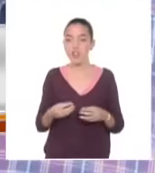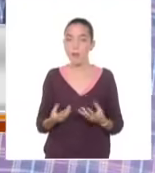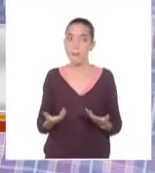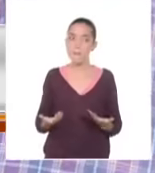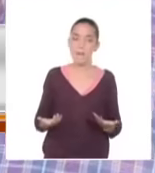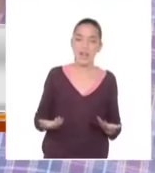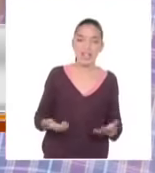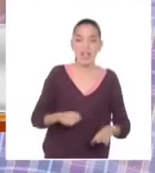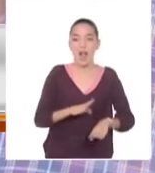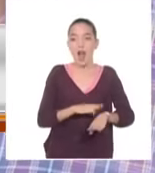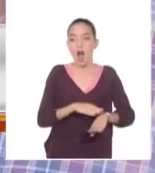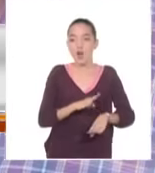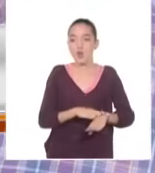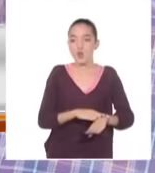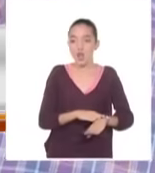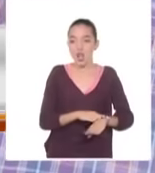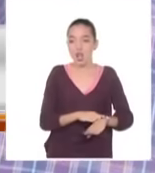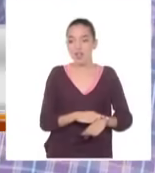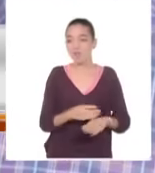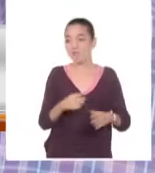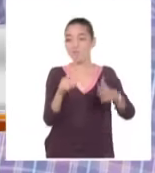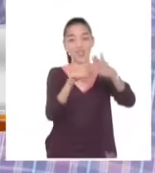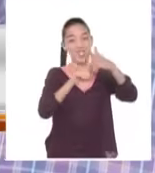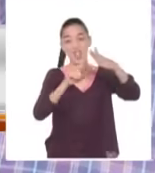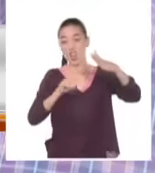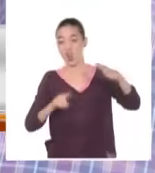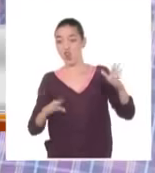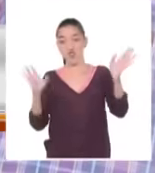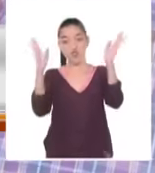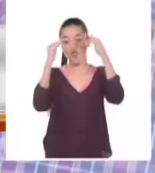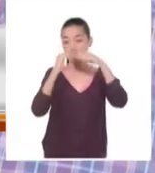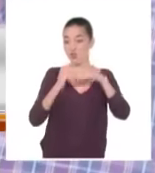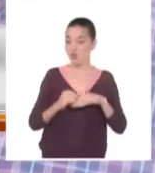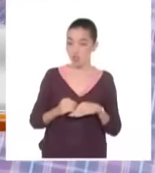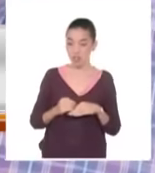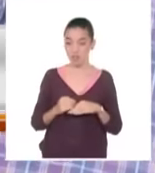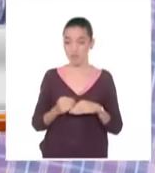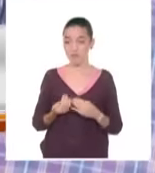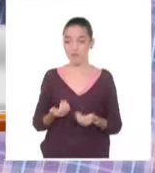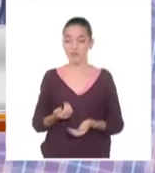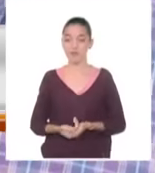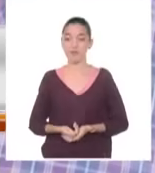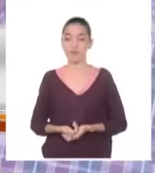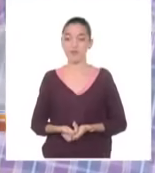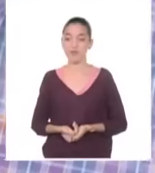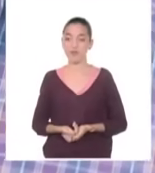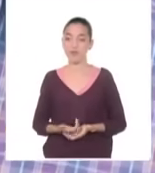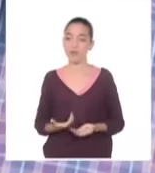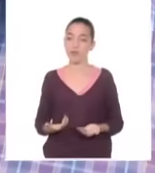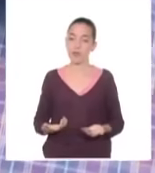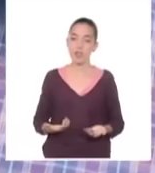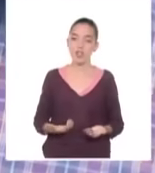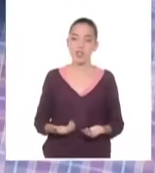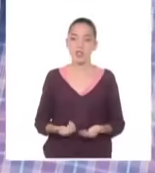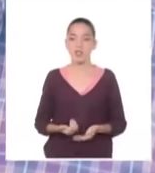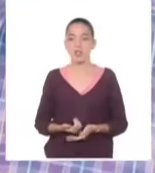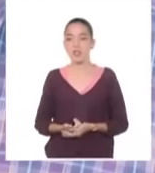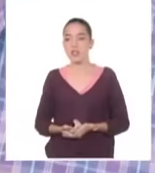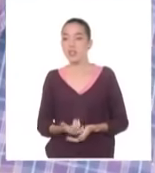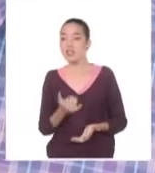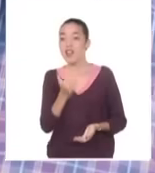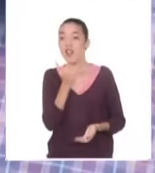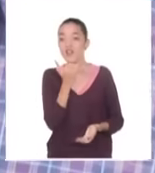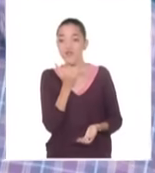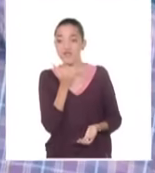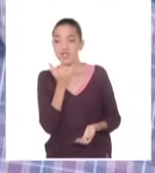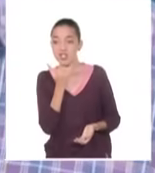esta época, planificados de principio de año. Esa alta carga de mantenimiento nosotros la calculamos para mantener siempre en el orden